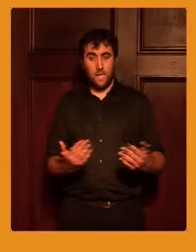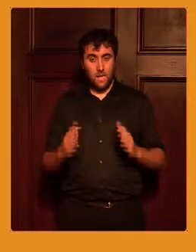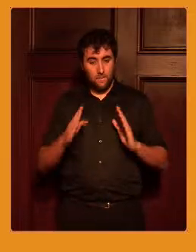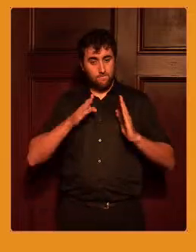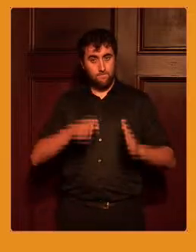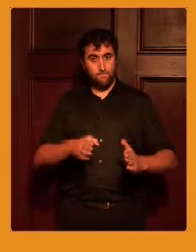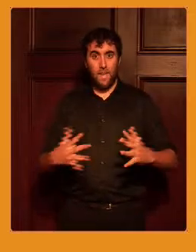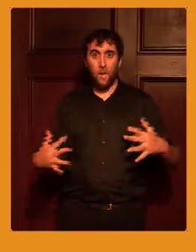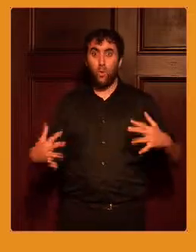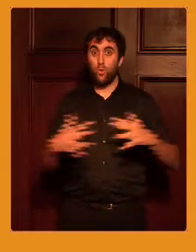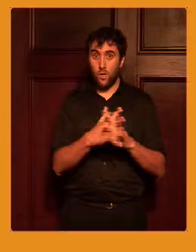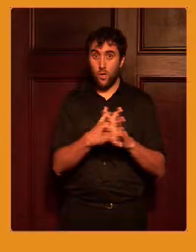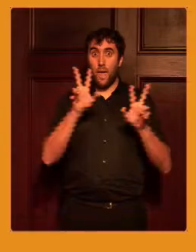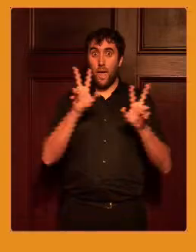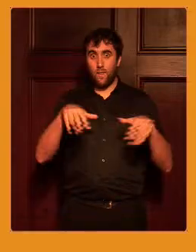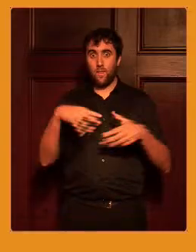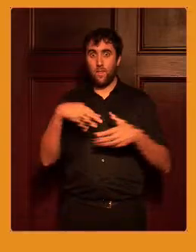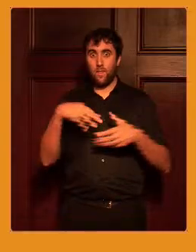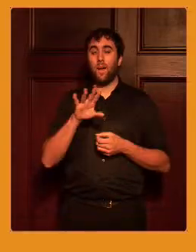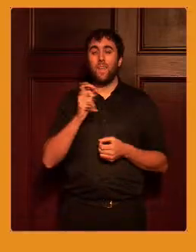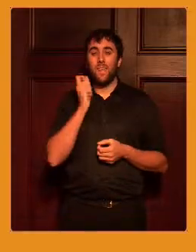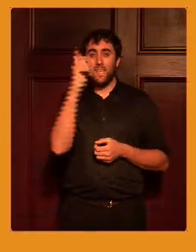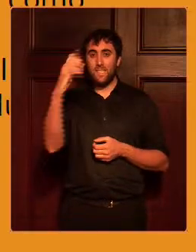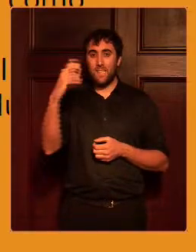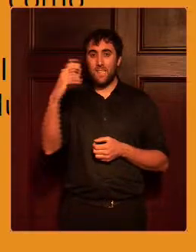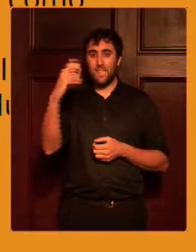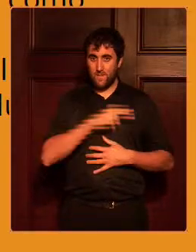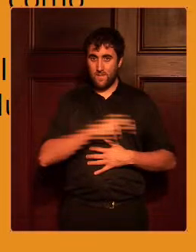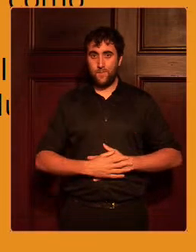términos de inteligencia artificial.